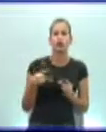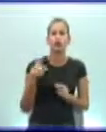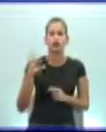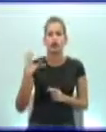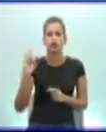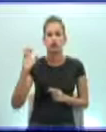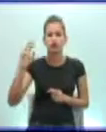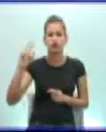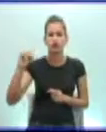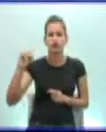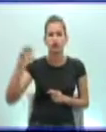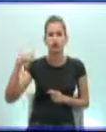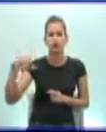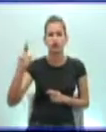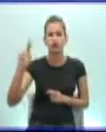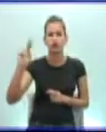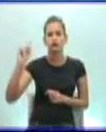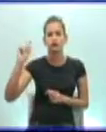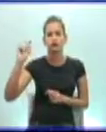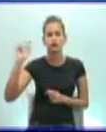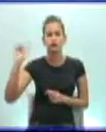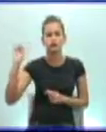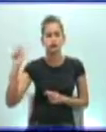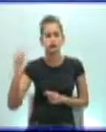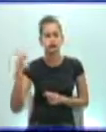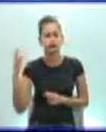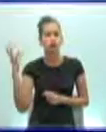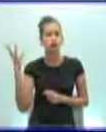diapositiva para ver el sumario.